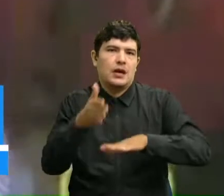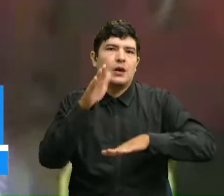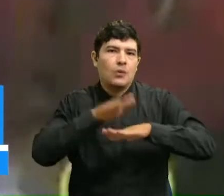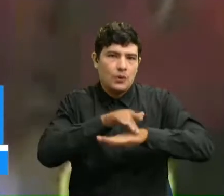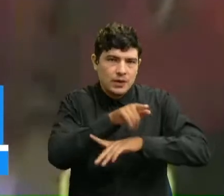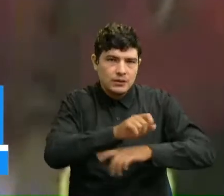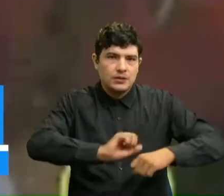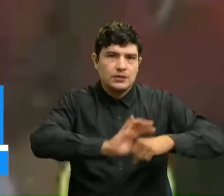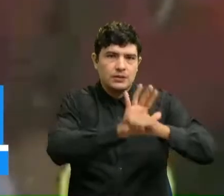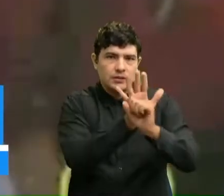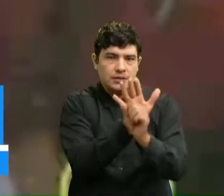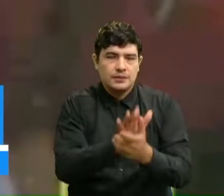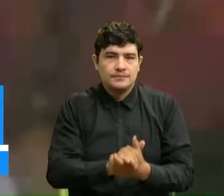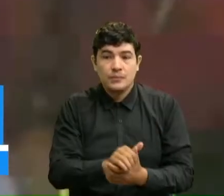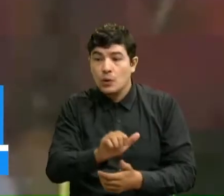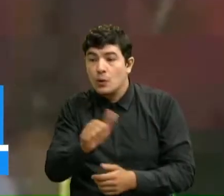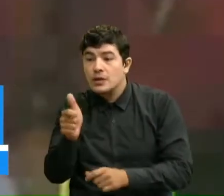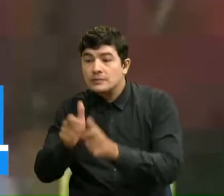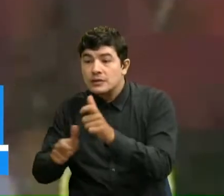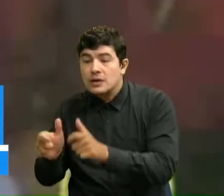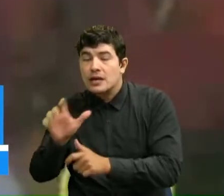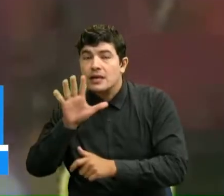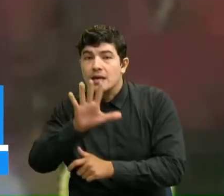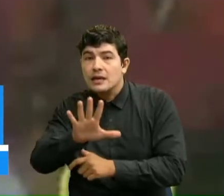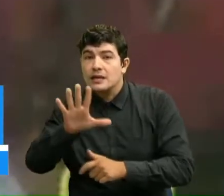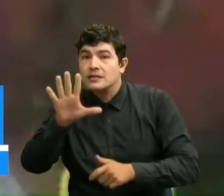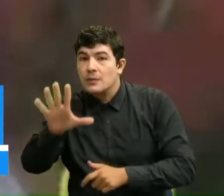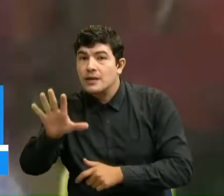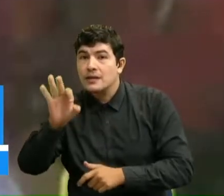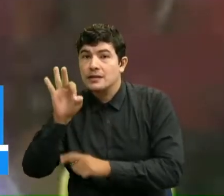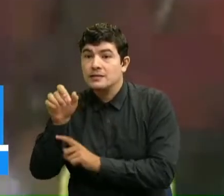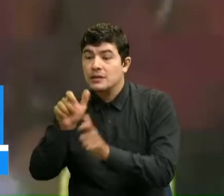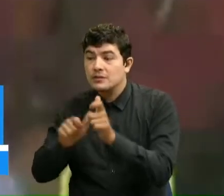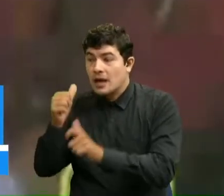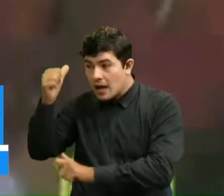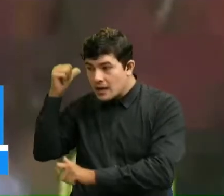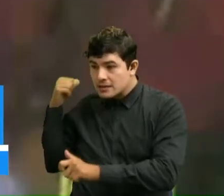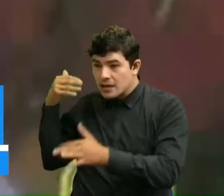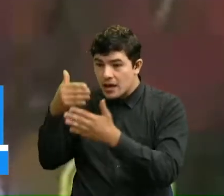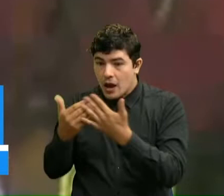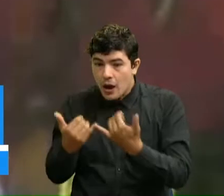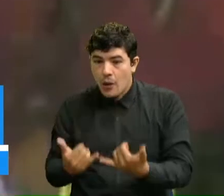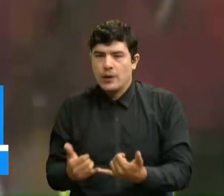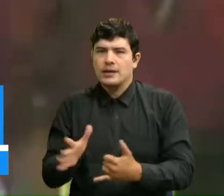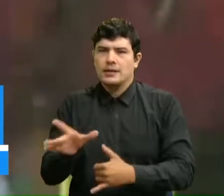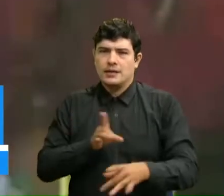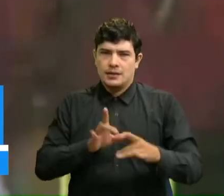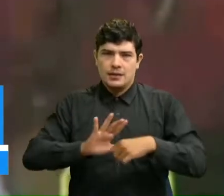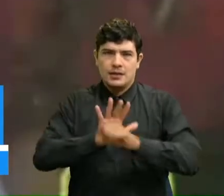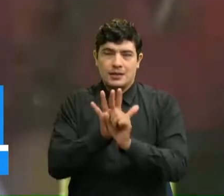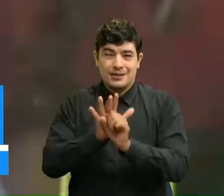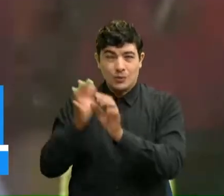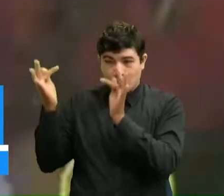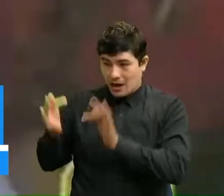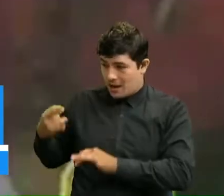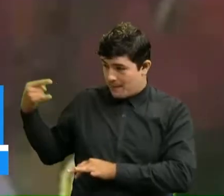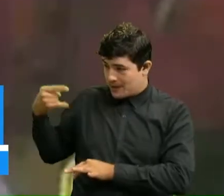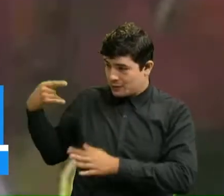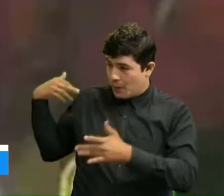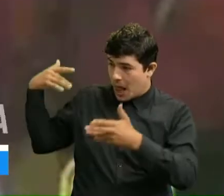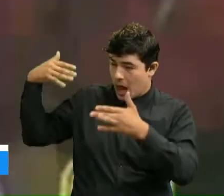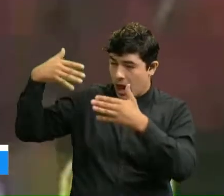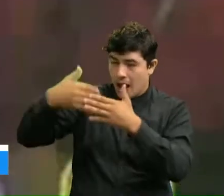causa de la pandemia otras 553 se han contagiado en total desde la llegada del coronavirus a ese